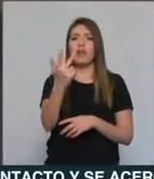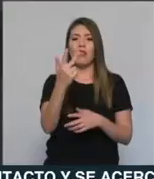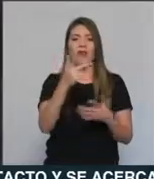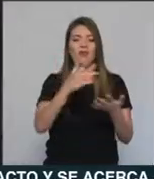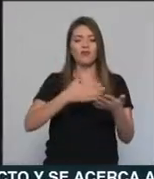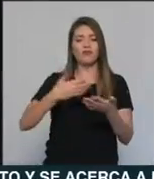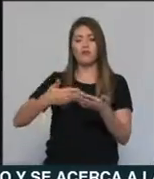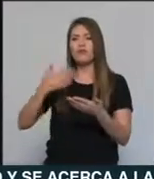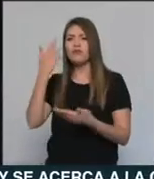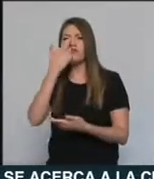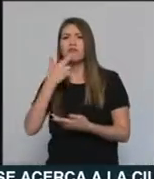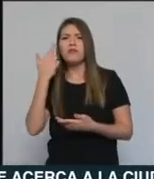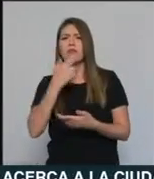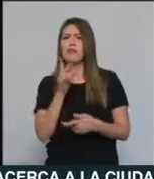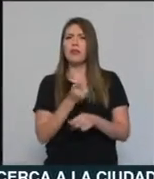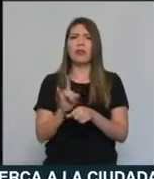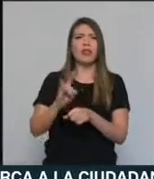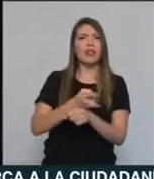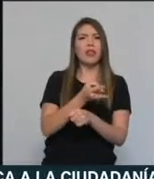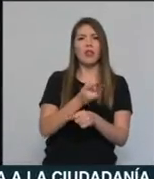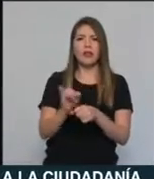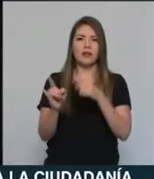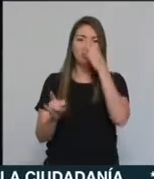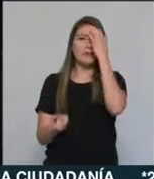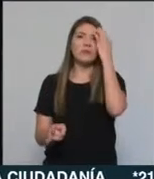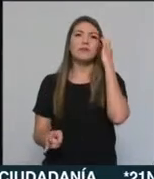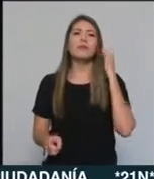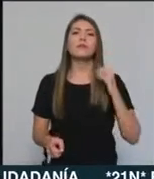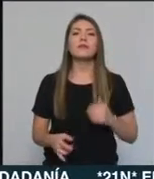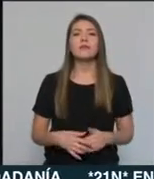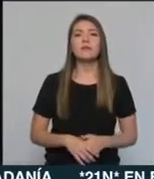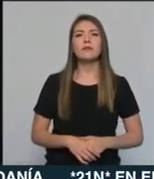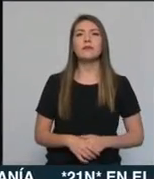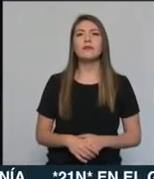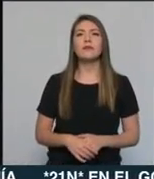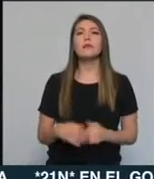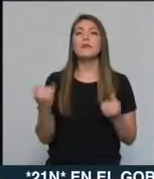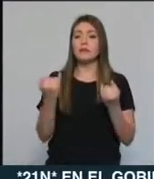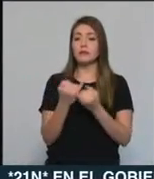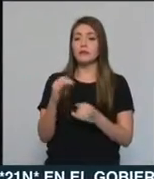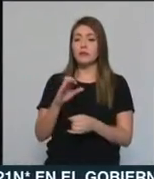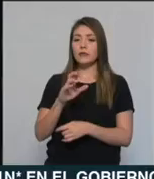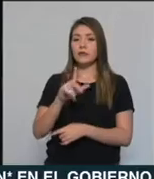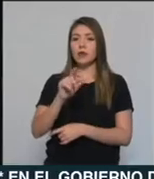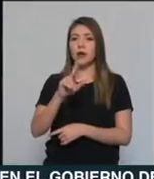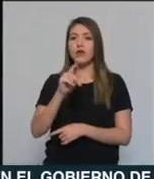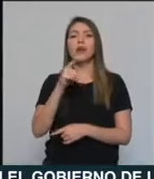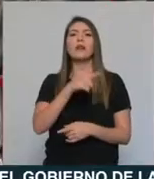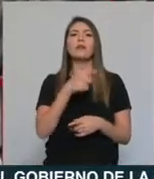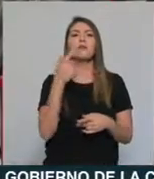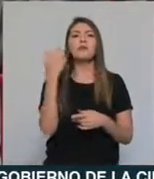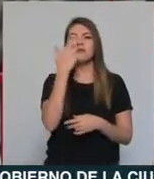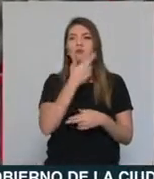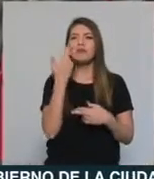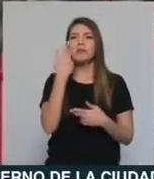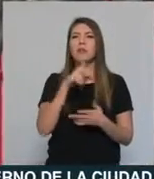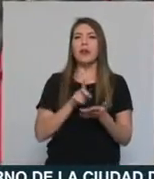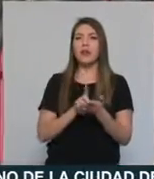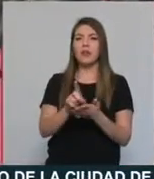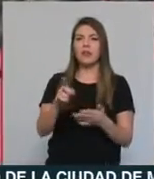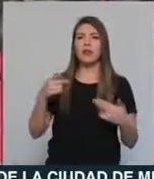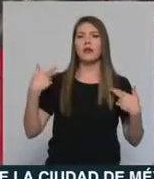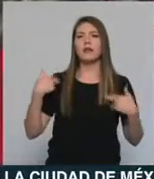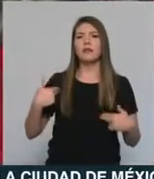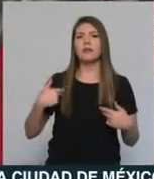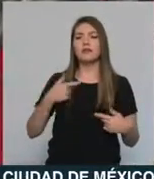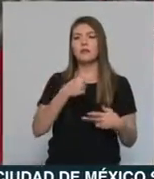Pardo señaló que se están garantizando los derechos laborales de los trabajadores y se respeta la autonomía sindical, principalmente